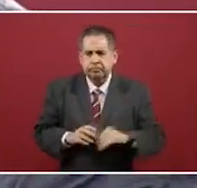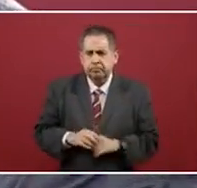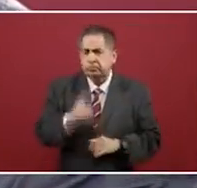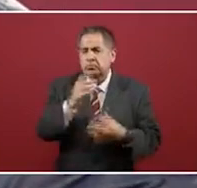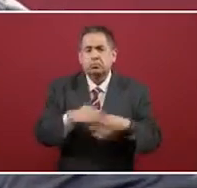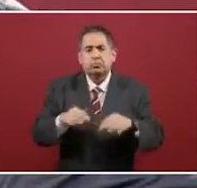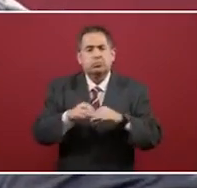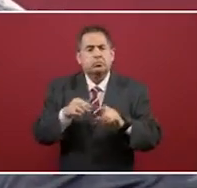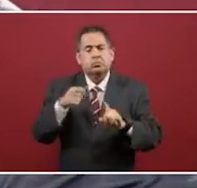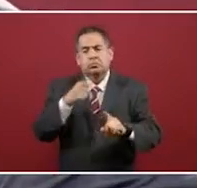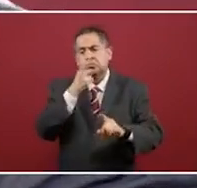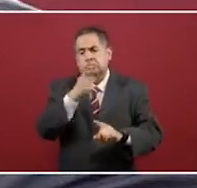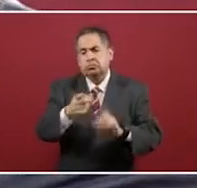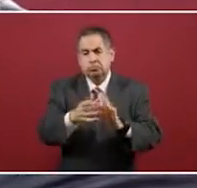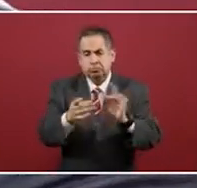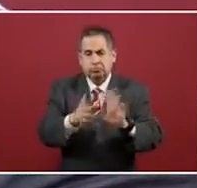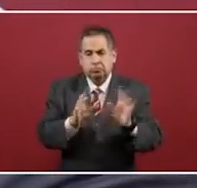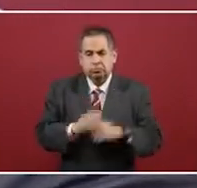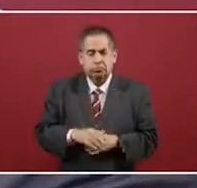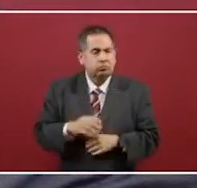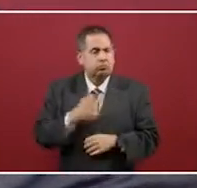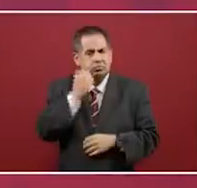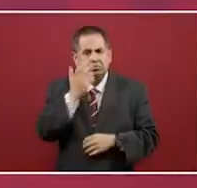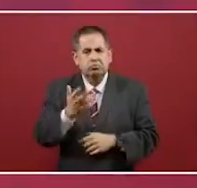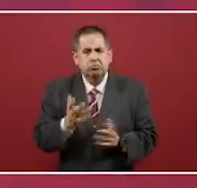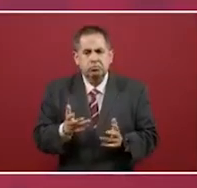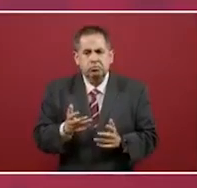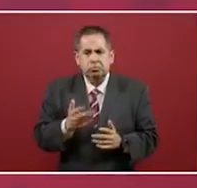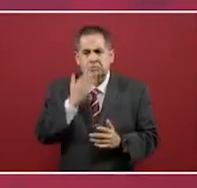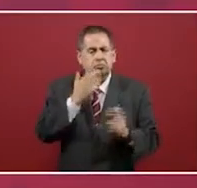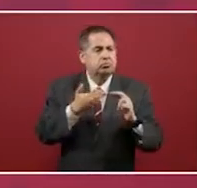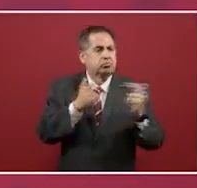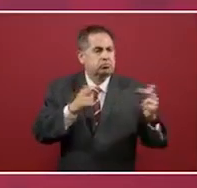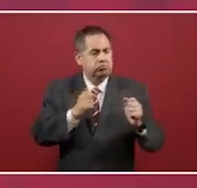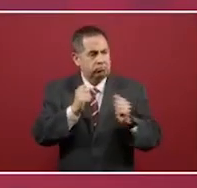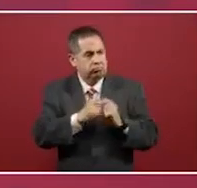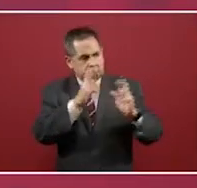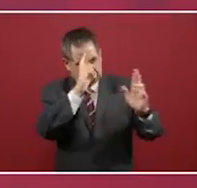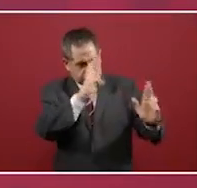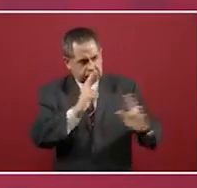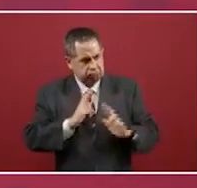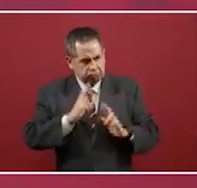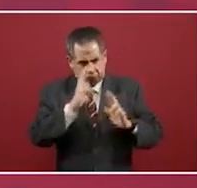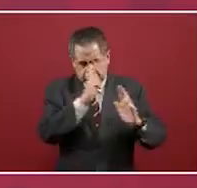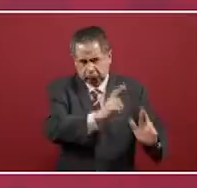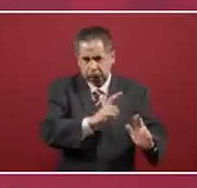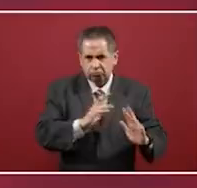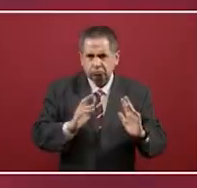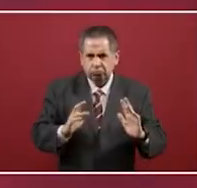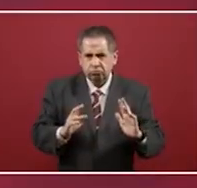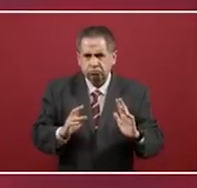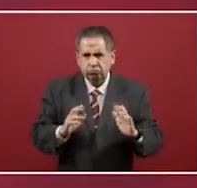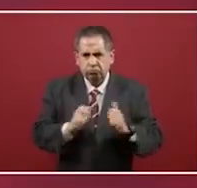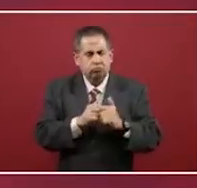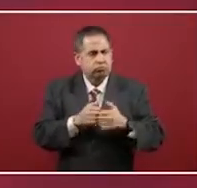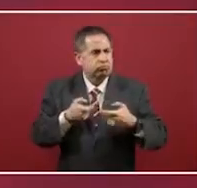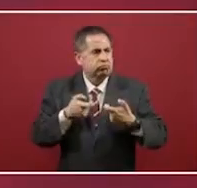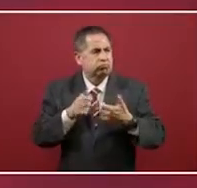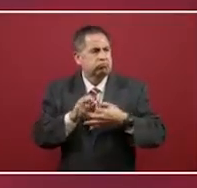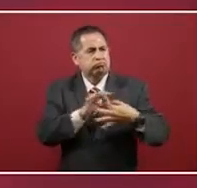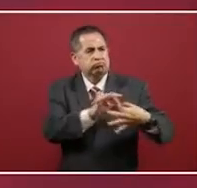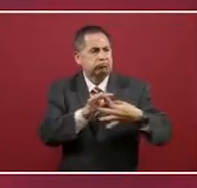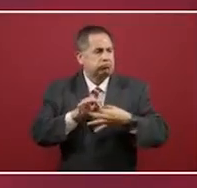más importante es decirle que queremos una relación de respeto mutuo y de